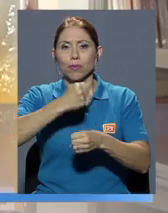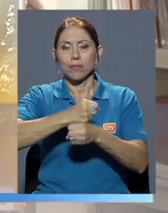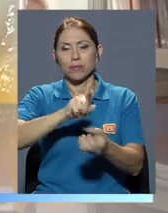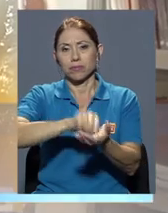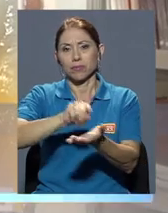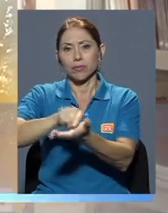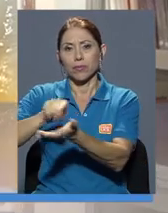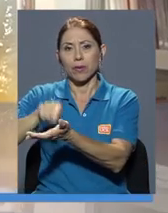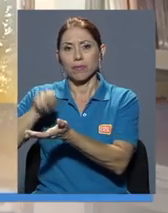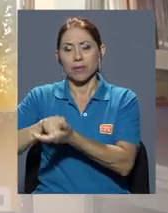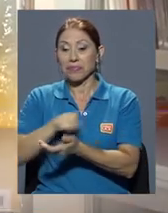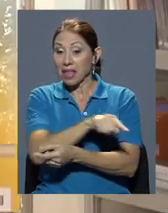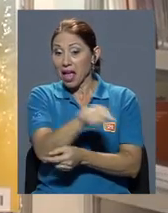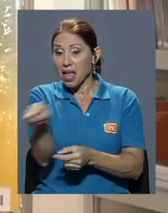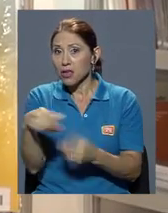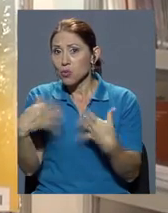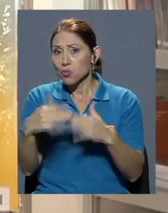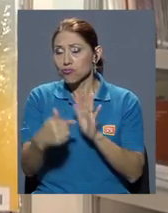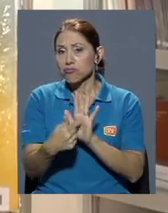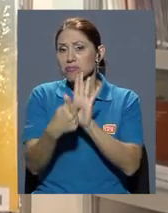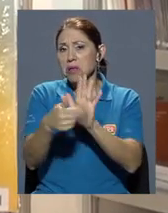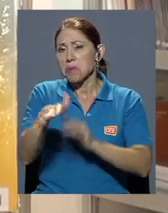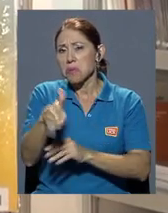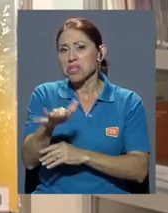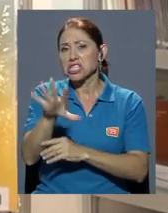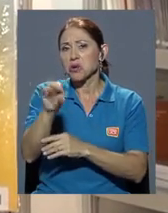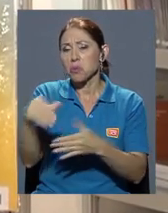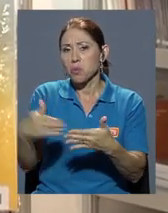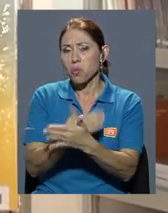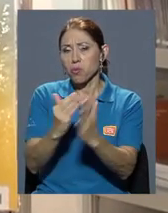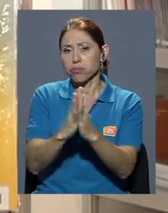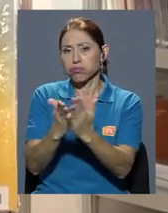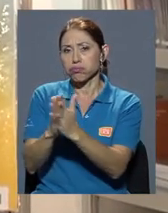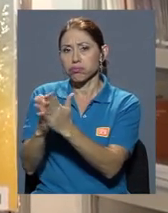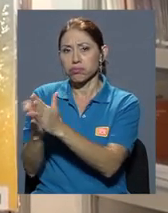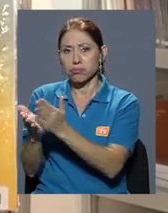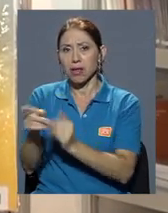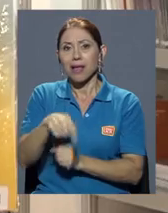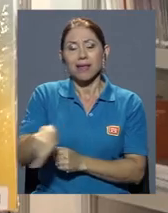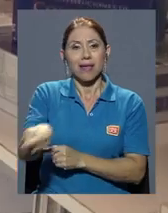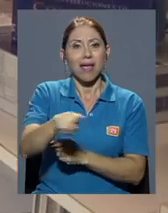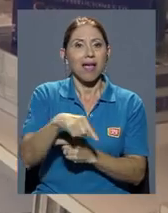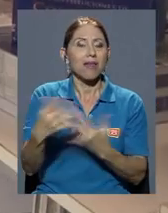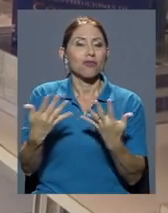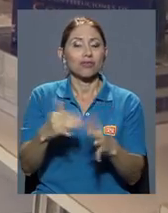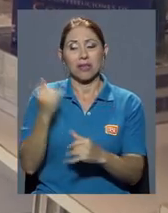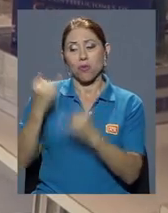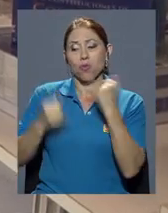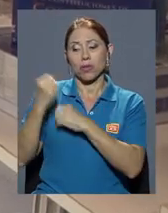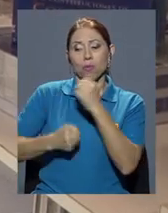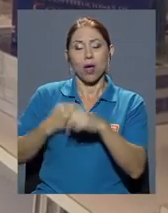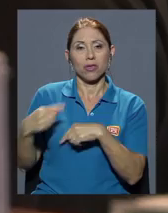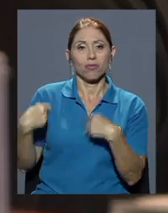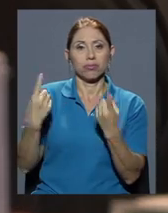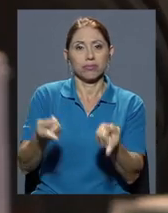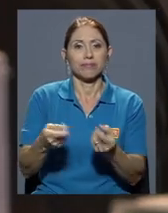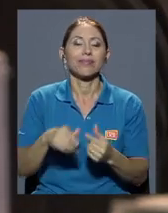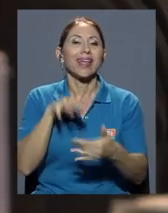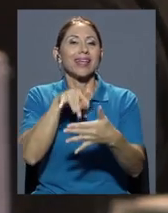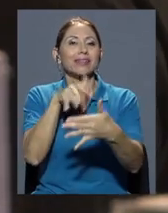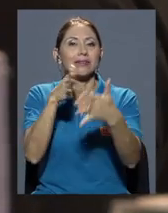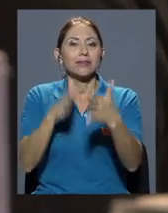editorial, dentro de la cual destacan alrededor de 50 nuevas obras que han visto la luz en el contexto del último año. Los